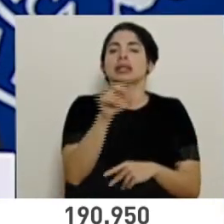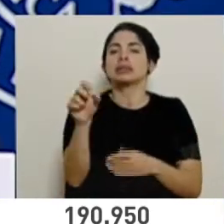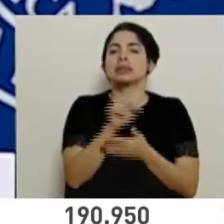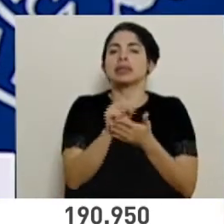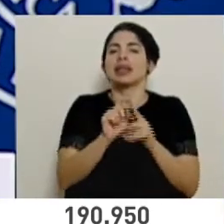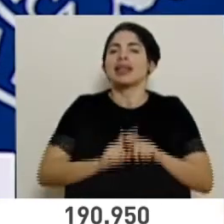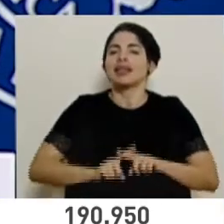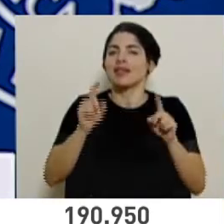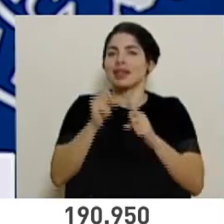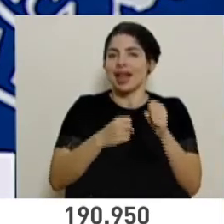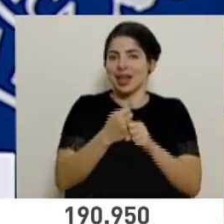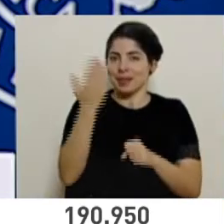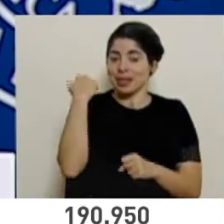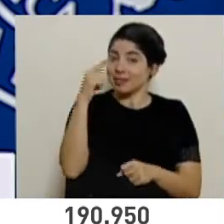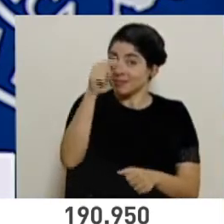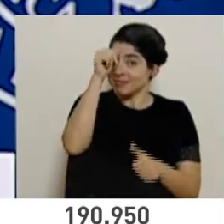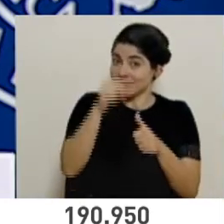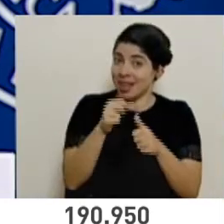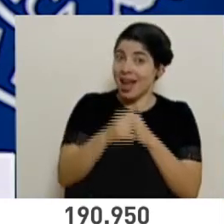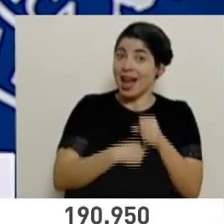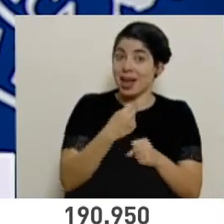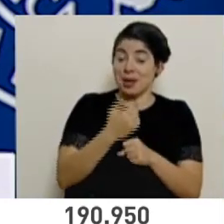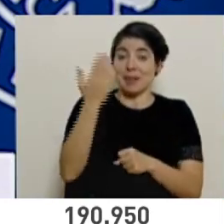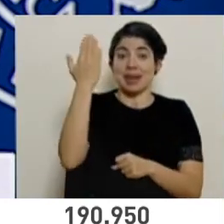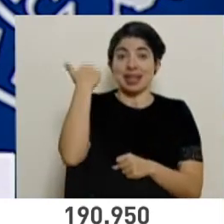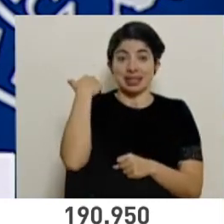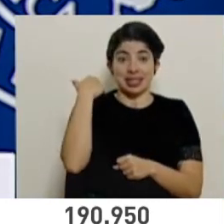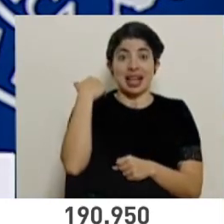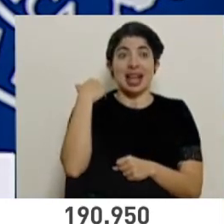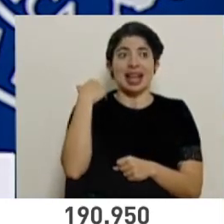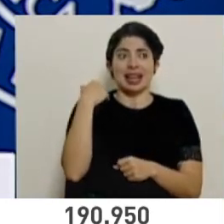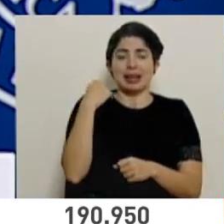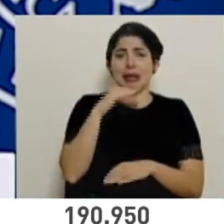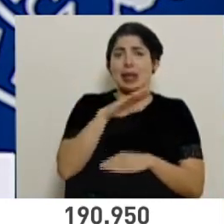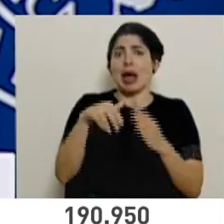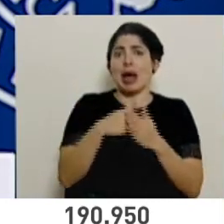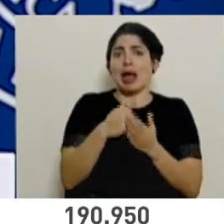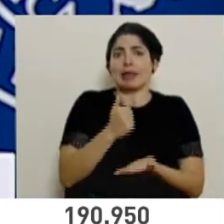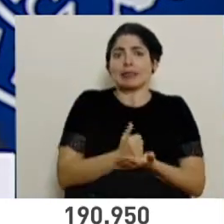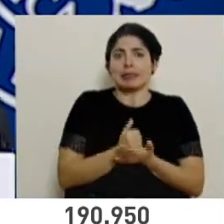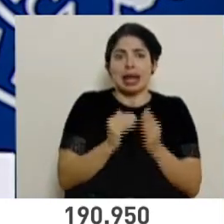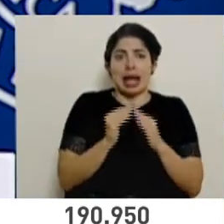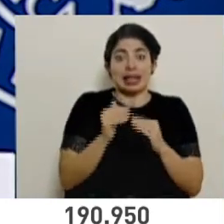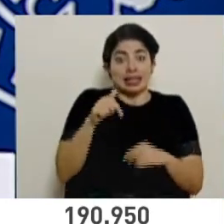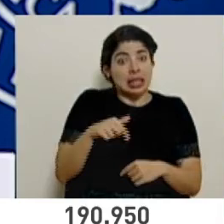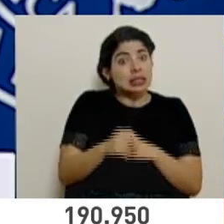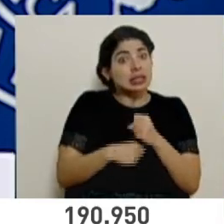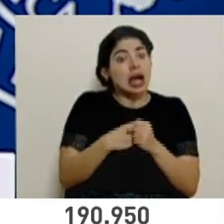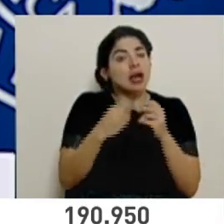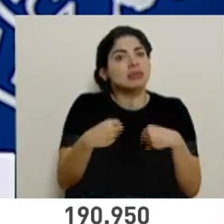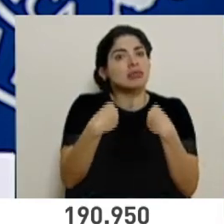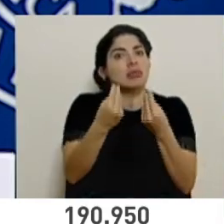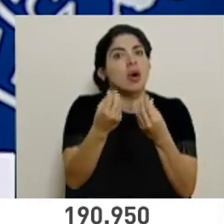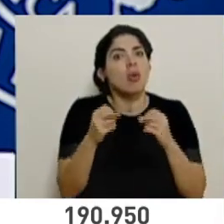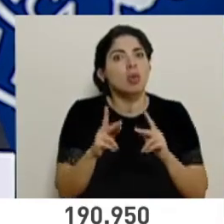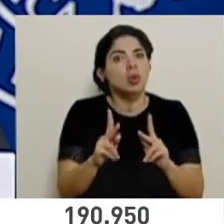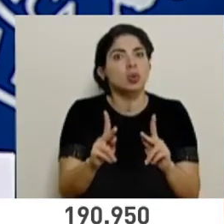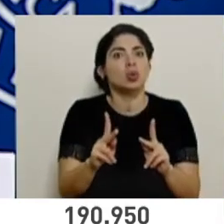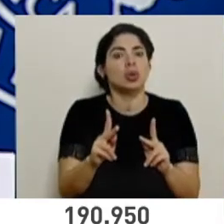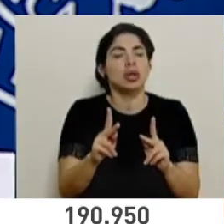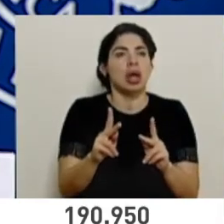distinta a la del año pasado. Recordemos que el año pasado tuvimos que estar prácticamente todos en la casa. Este año tenemos la oportunidad